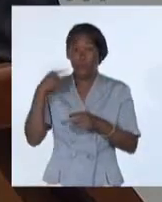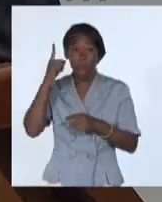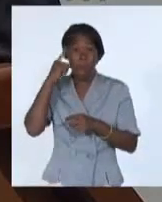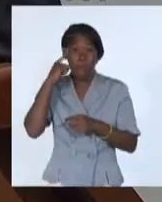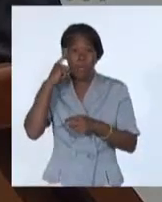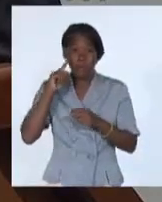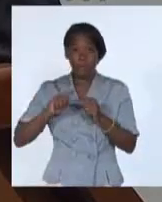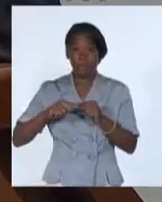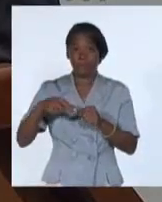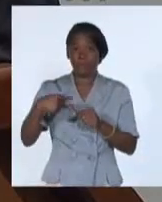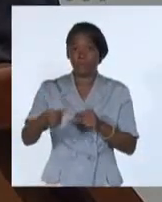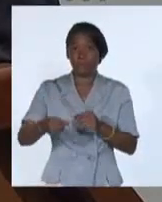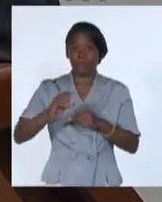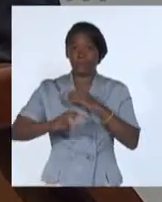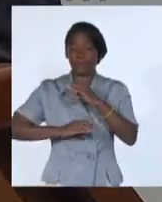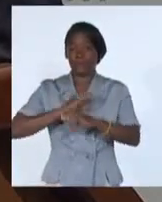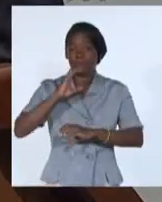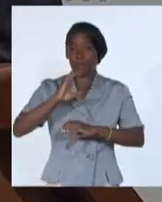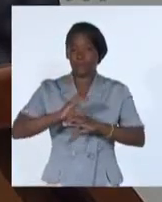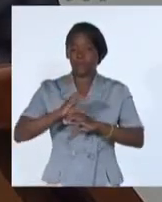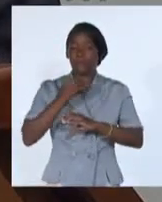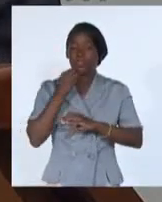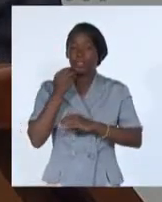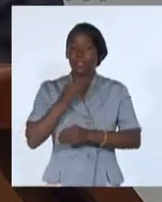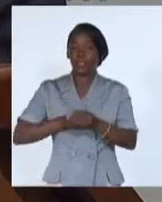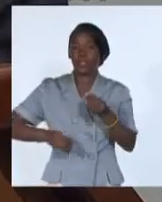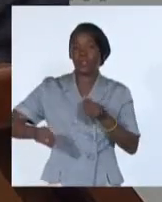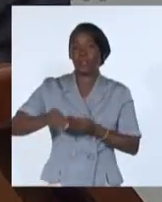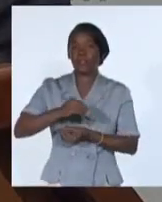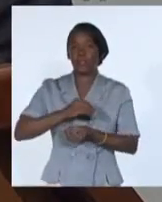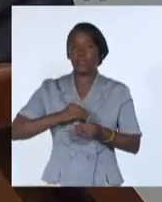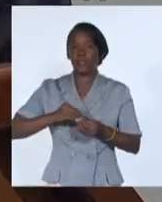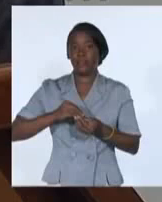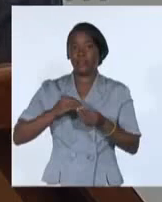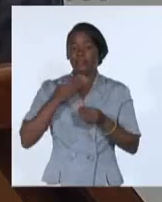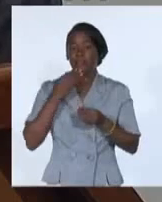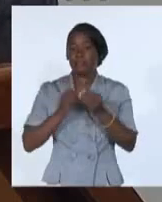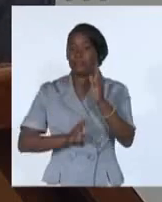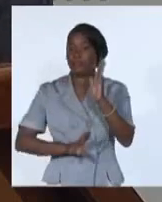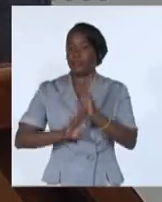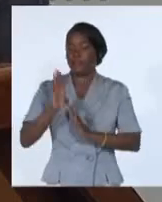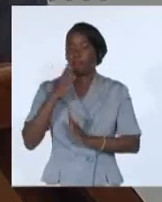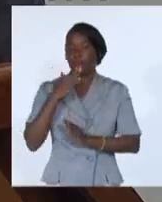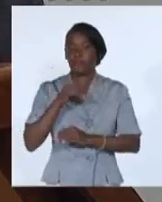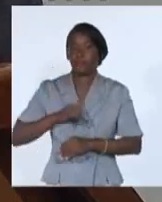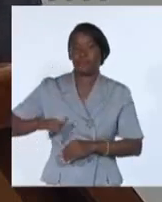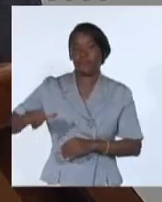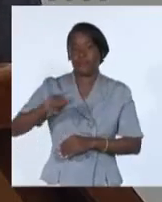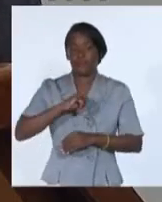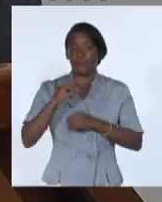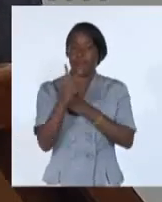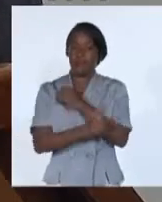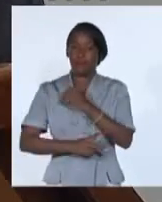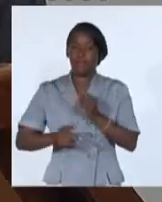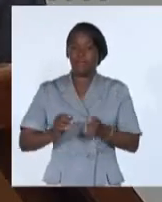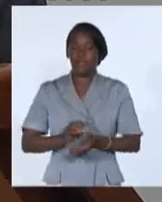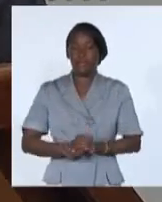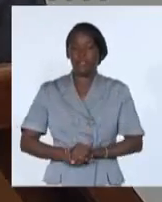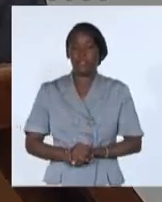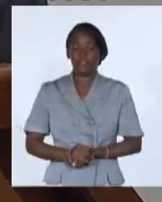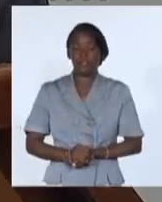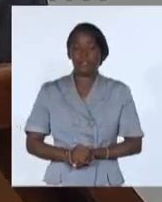enfrente a un trabajo que dé lugar a avance en la COP. Todas las